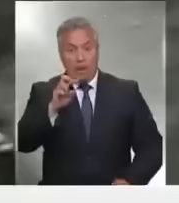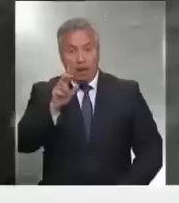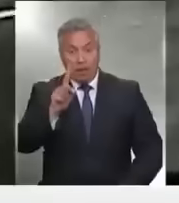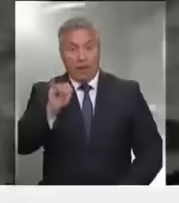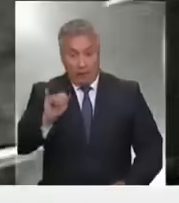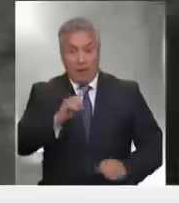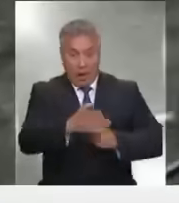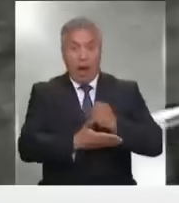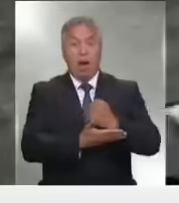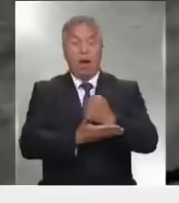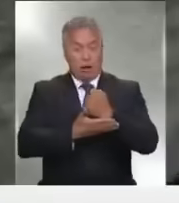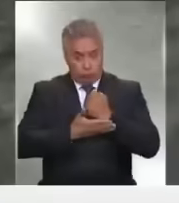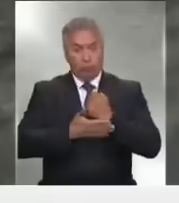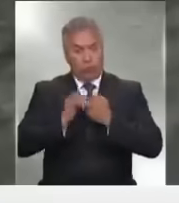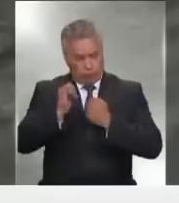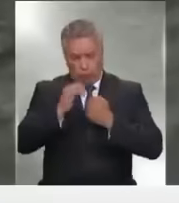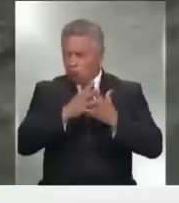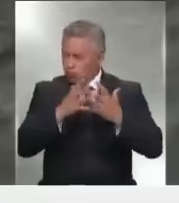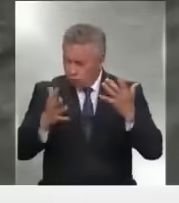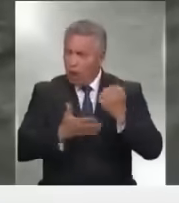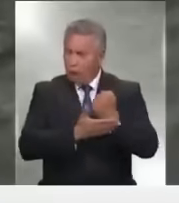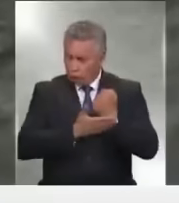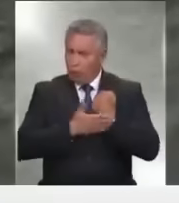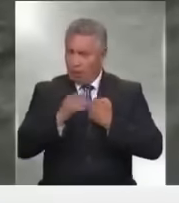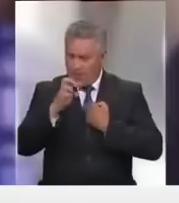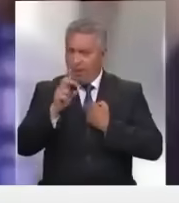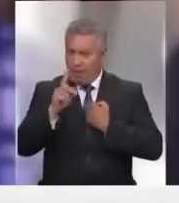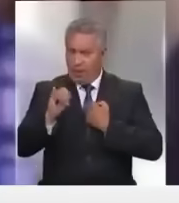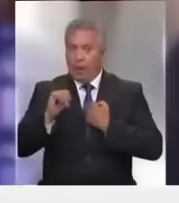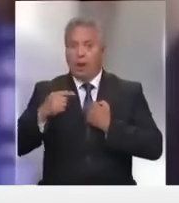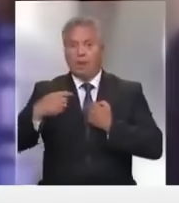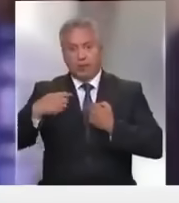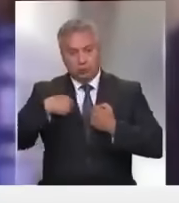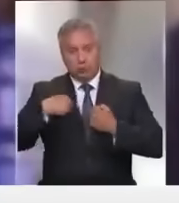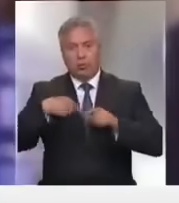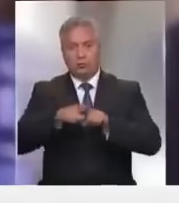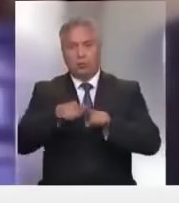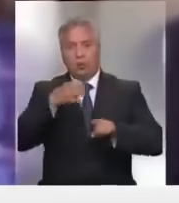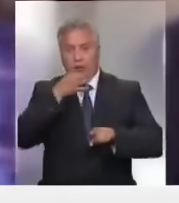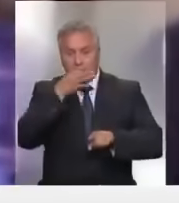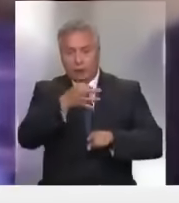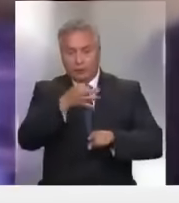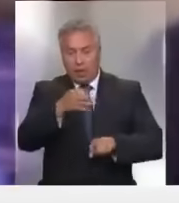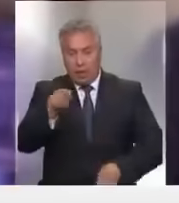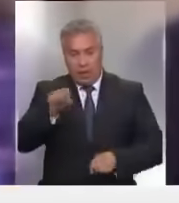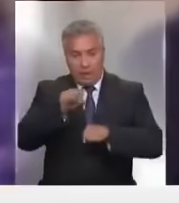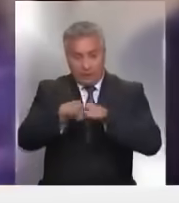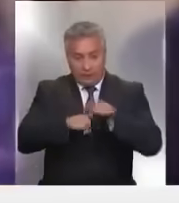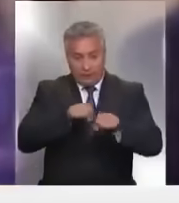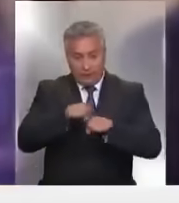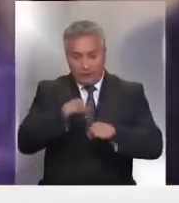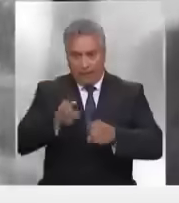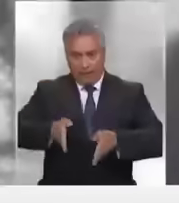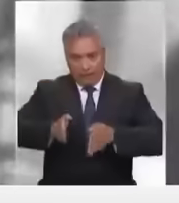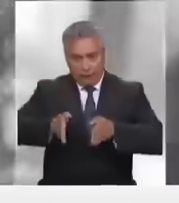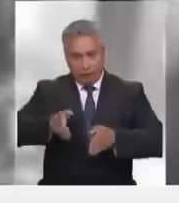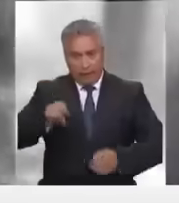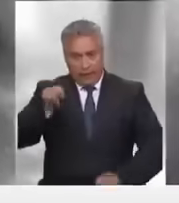ayudó y fue de gran ayuda, pero prácticamente nosotros le tuvimos que decir: aquí está, esta es la